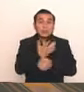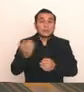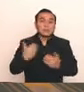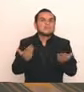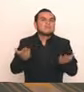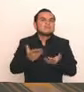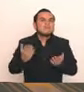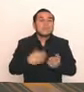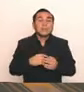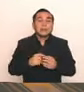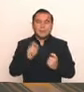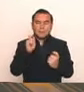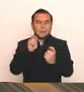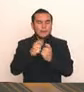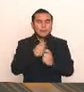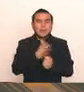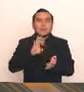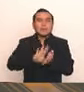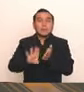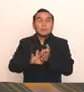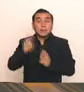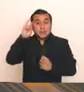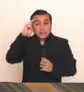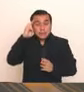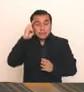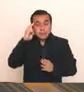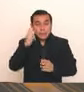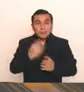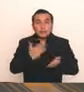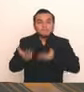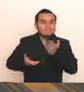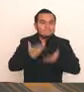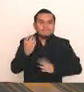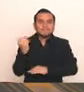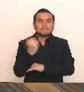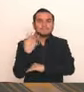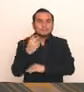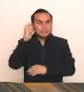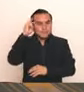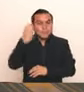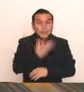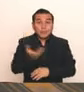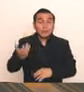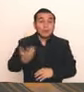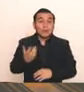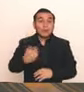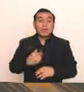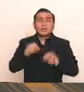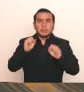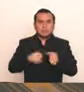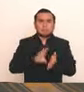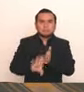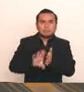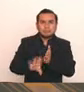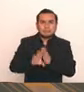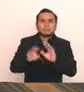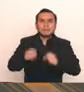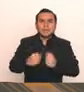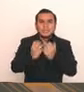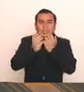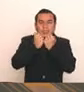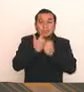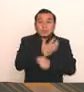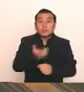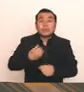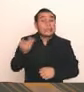eficientemente el gasto público para la atención de la emergencia asimismo se destinaron las fuentes de financiamiento que aseguran la cobertura de estas